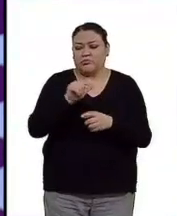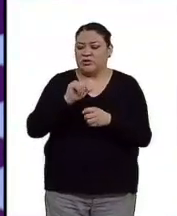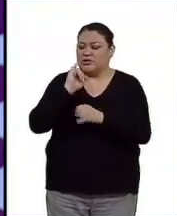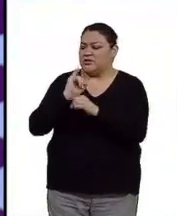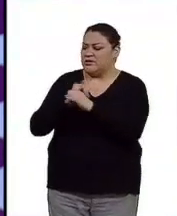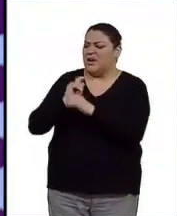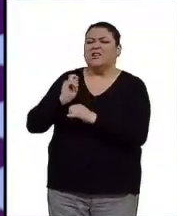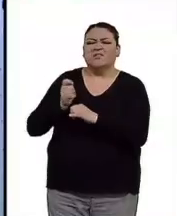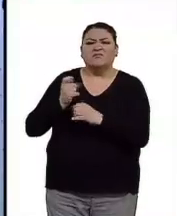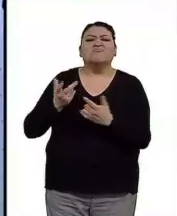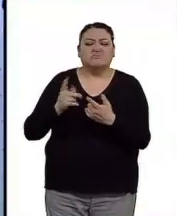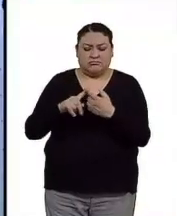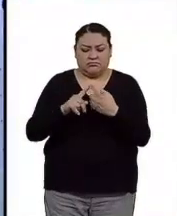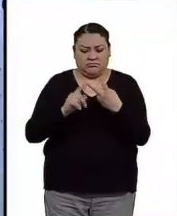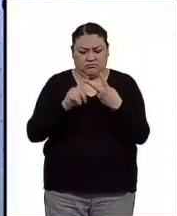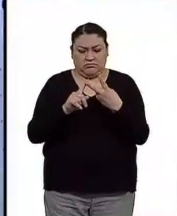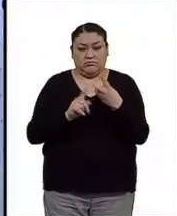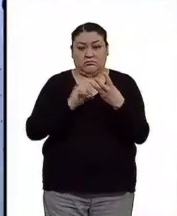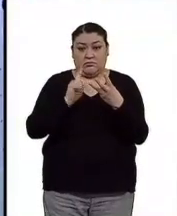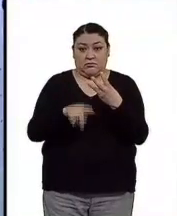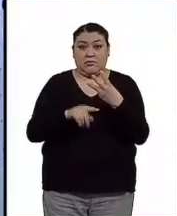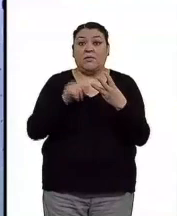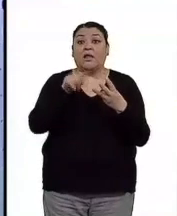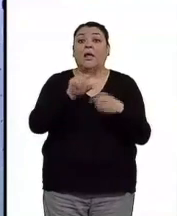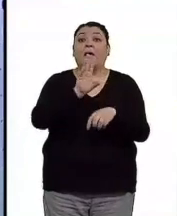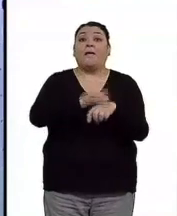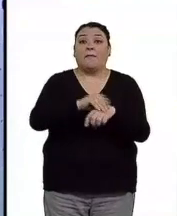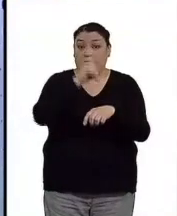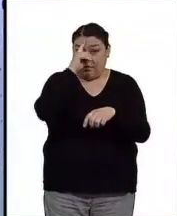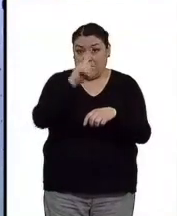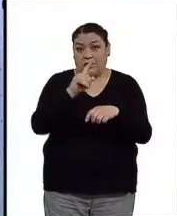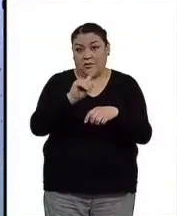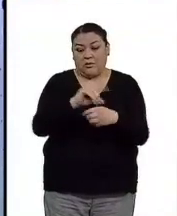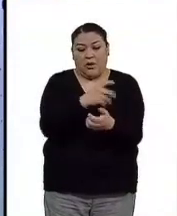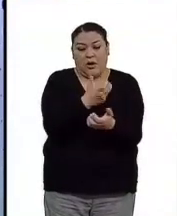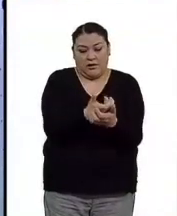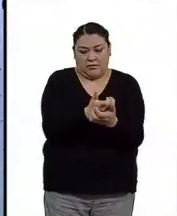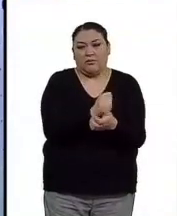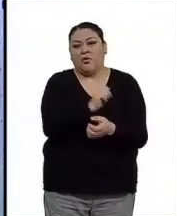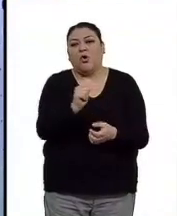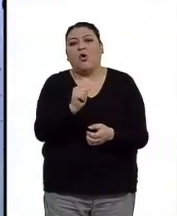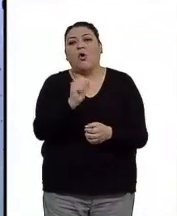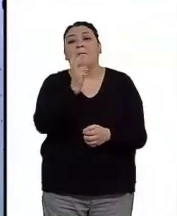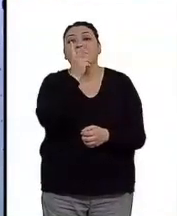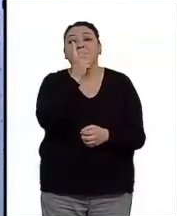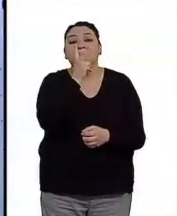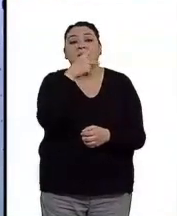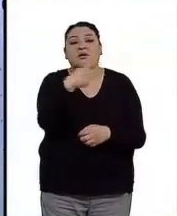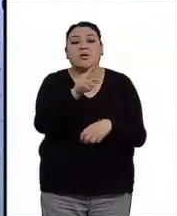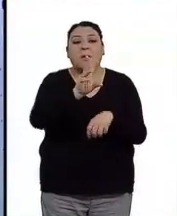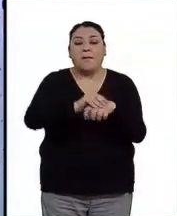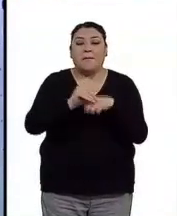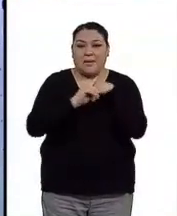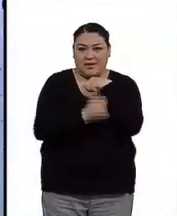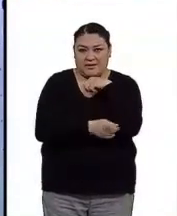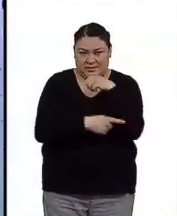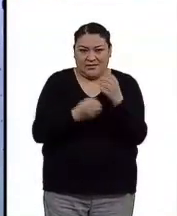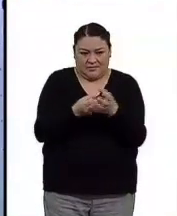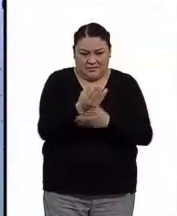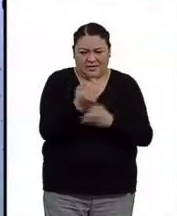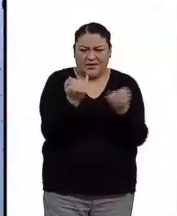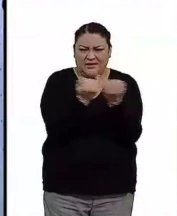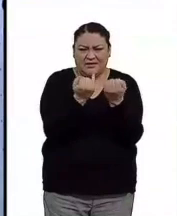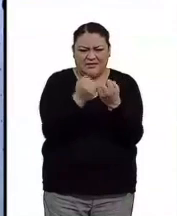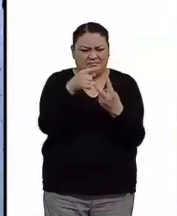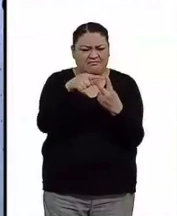platicar un poco de cómo se relaciona la licencia de maternidad con la licencia de paternidad, justo para todo el tema de la discriminación de la mujer en el